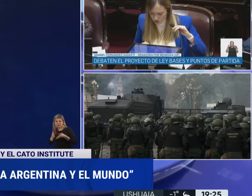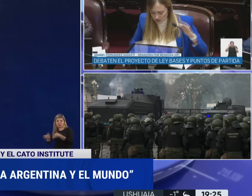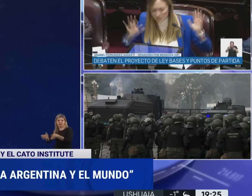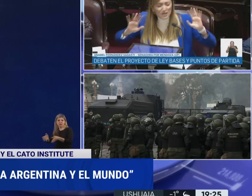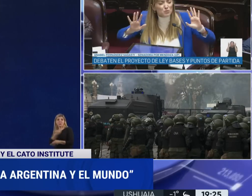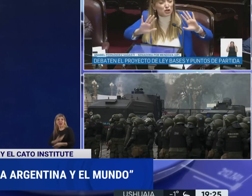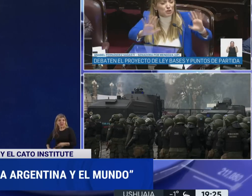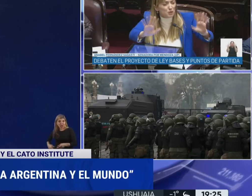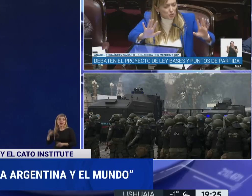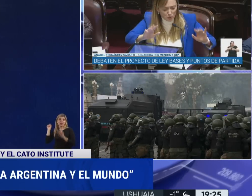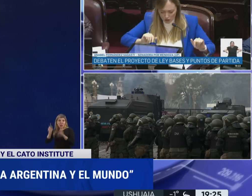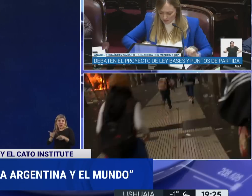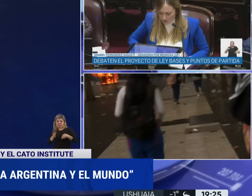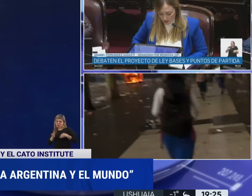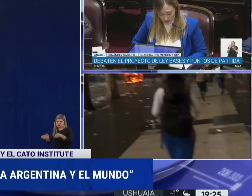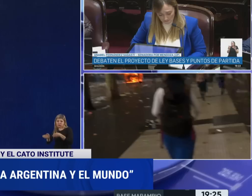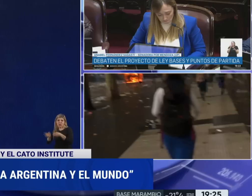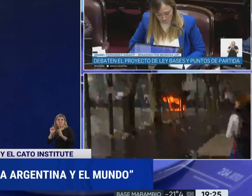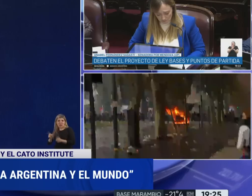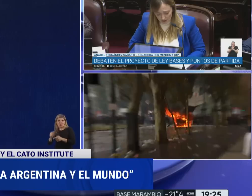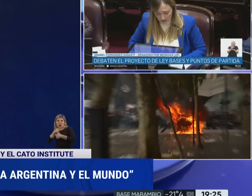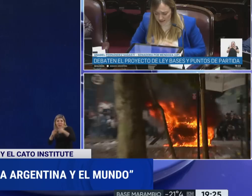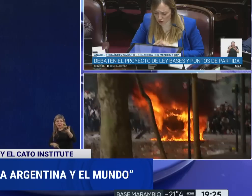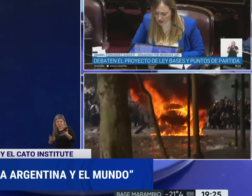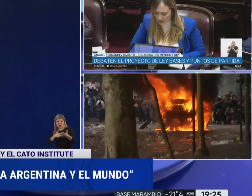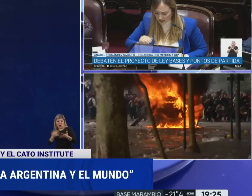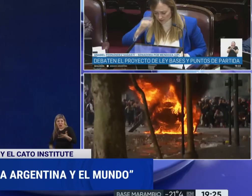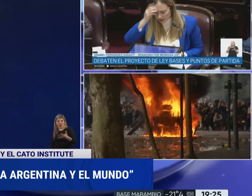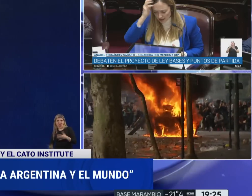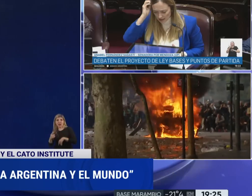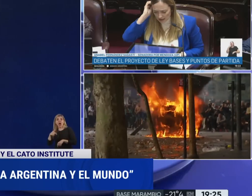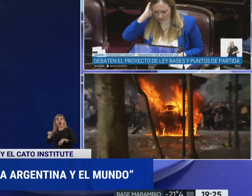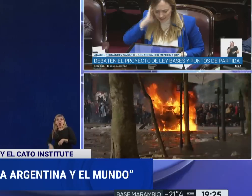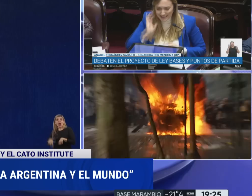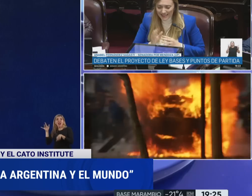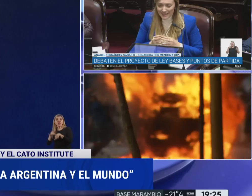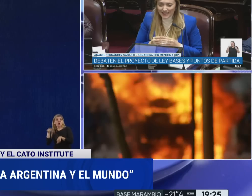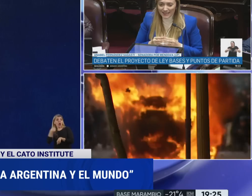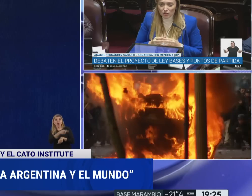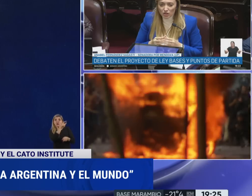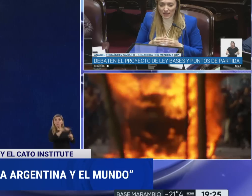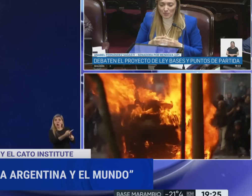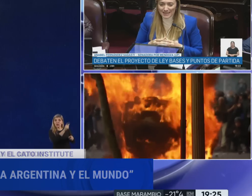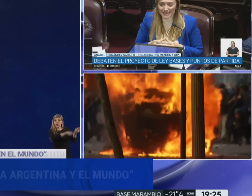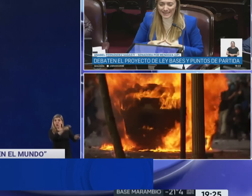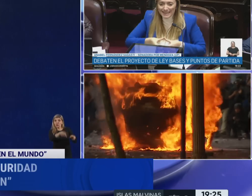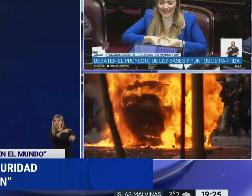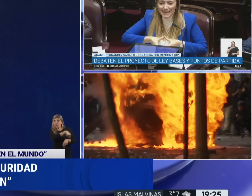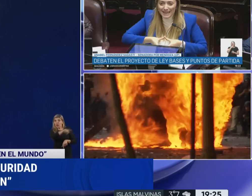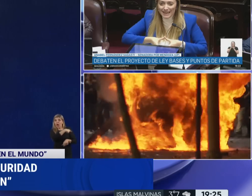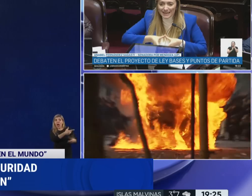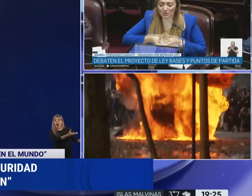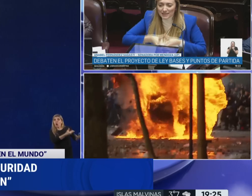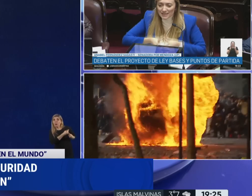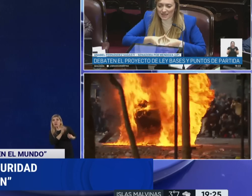presidencia estamos emprendiendo ese rumbo con las herramientas con las que contamos. Ahora le toca el turno al resto de la política de decidir si acompaña o si